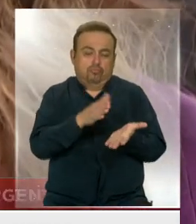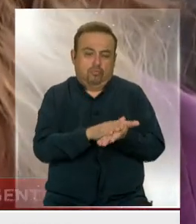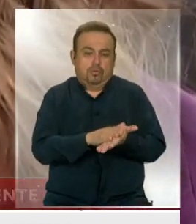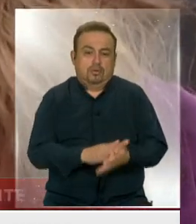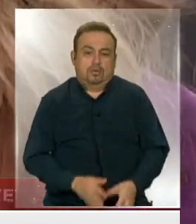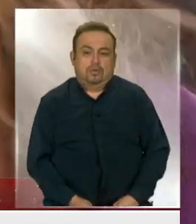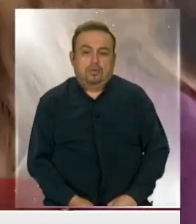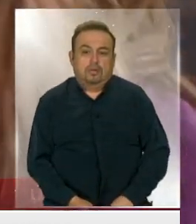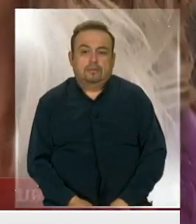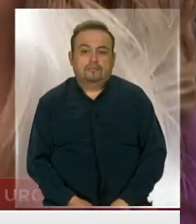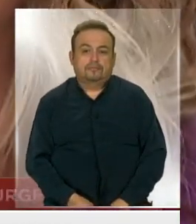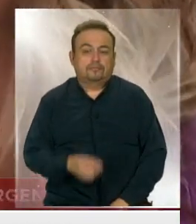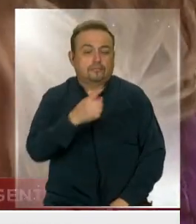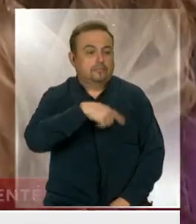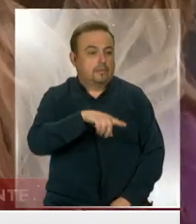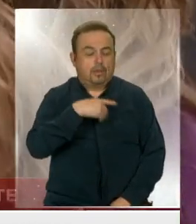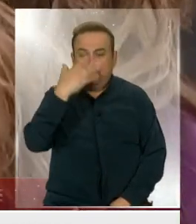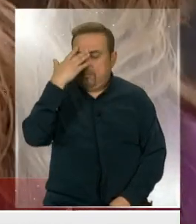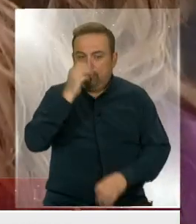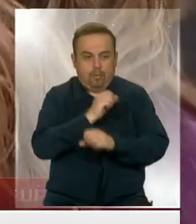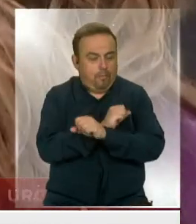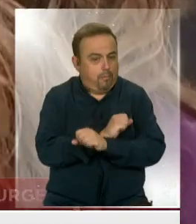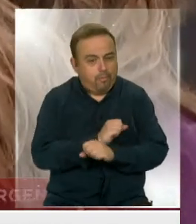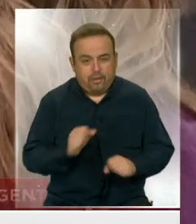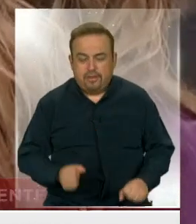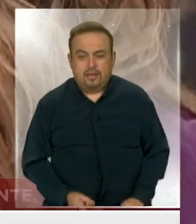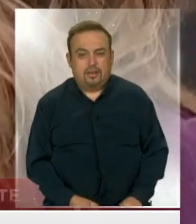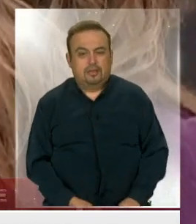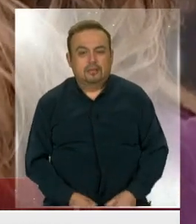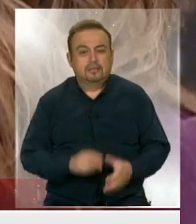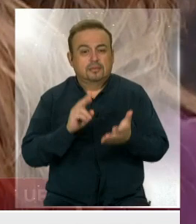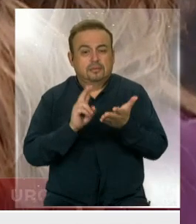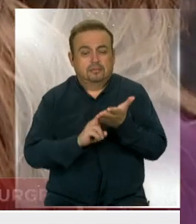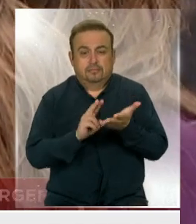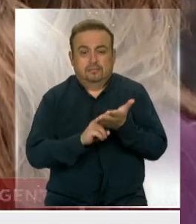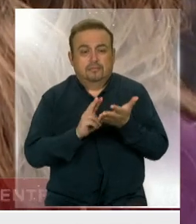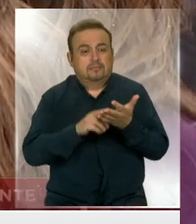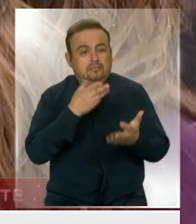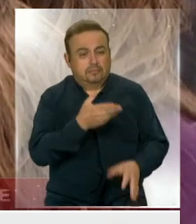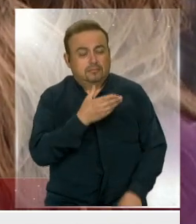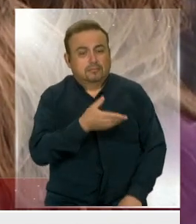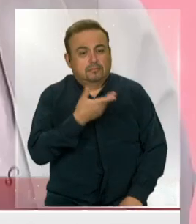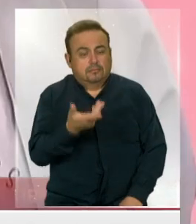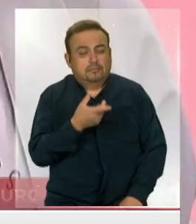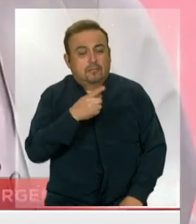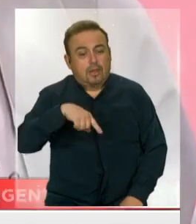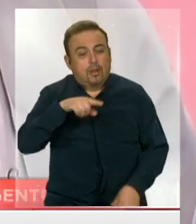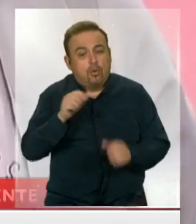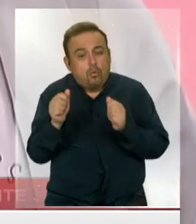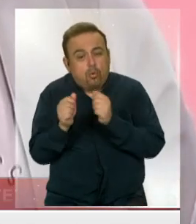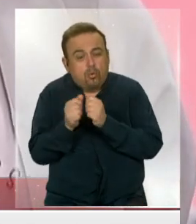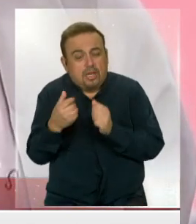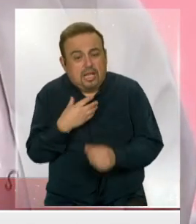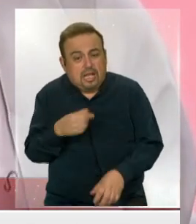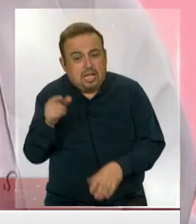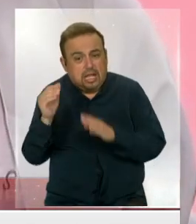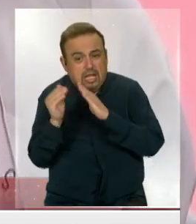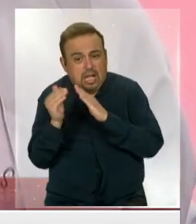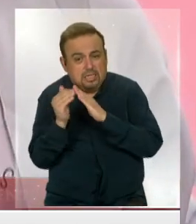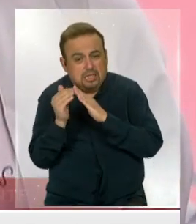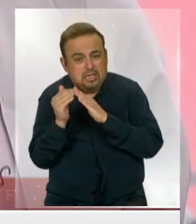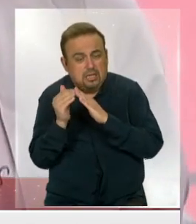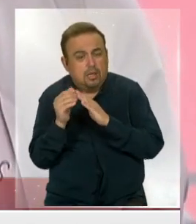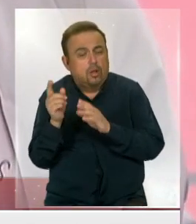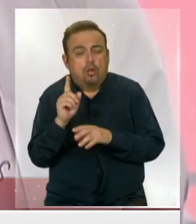que nadie puede creer. La verdad es que no sé... Luisito, ¿vos contabas que estaba con una de sus hijas en esta casa?